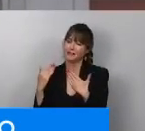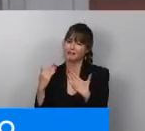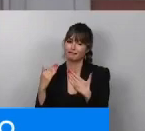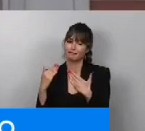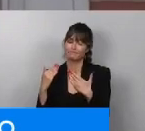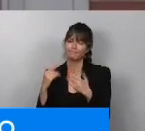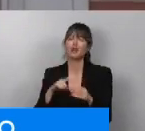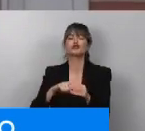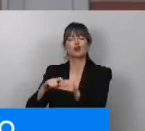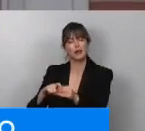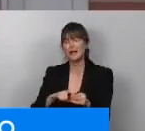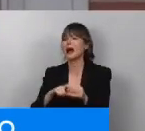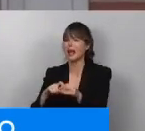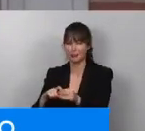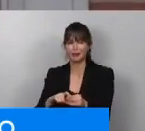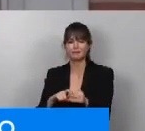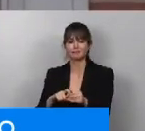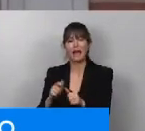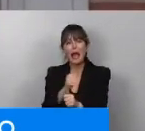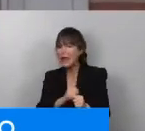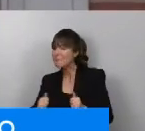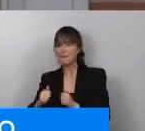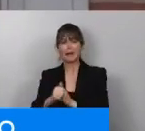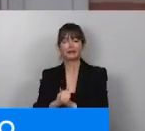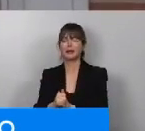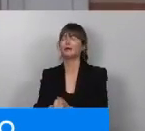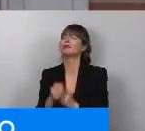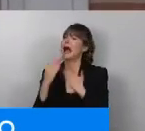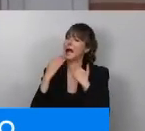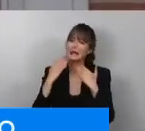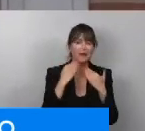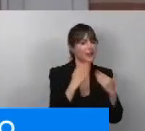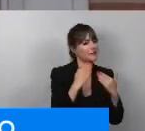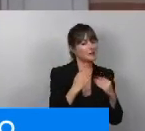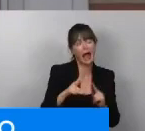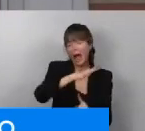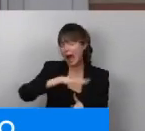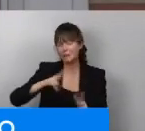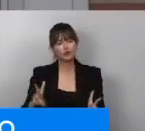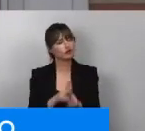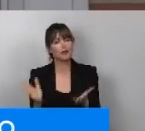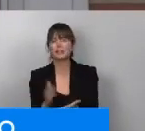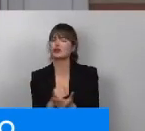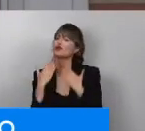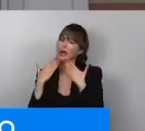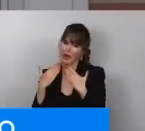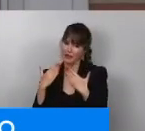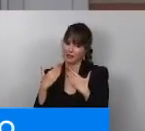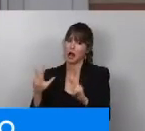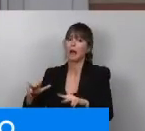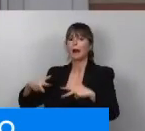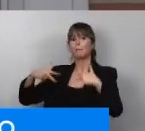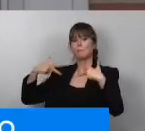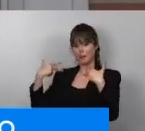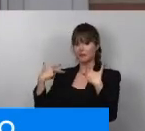muestras de solidaridad y de empatía que hemos recibido de todos los ámbitos sociales lógicamente me van a permitir